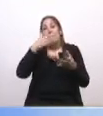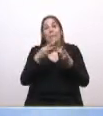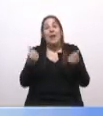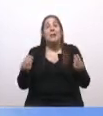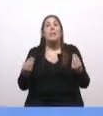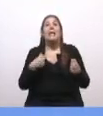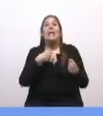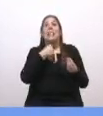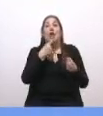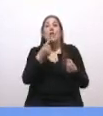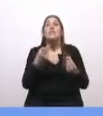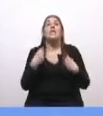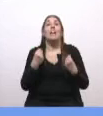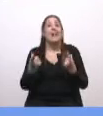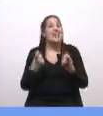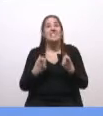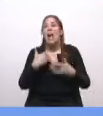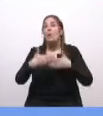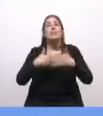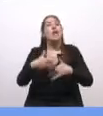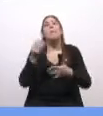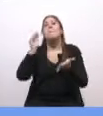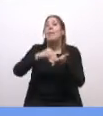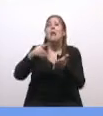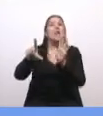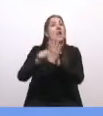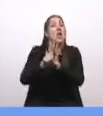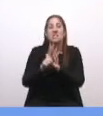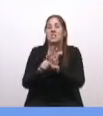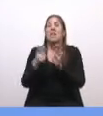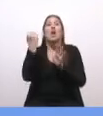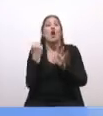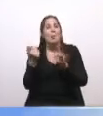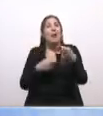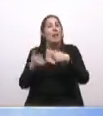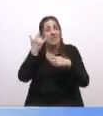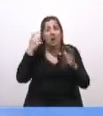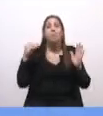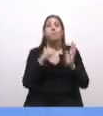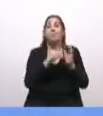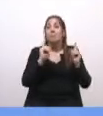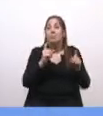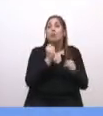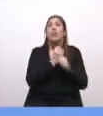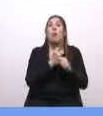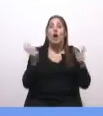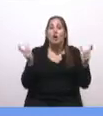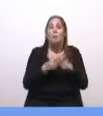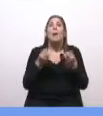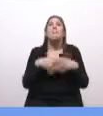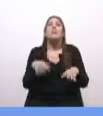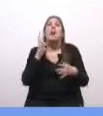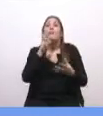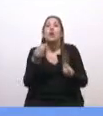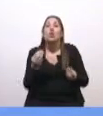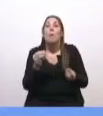que necesitamos avanzar en otras leyes también de economía circular que incluso están en la agenda de nuestra comisión empezar a ver oportunidad